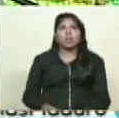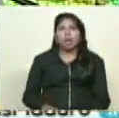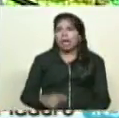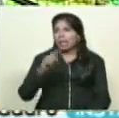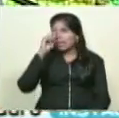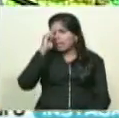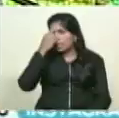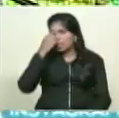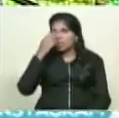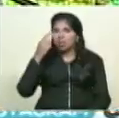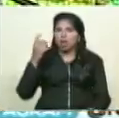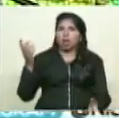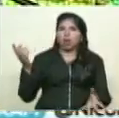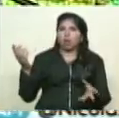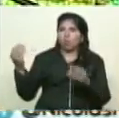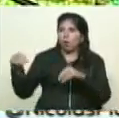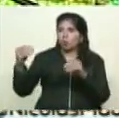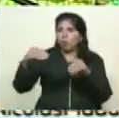India.